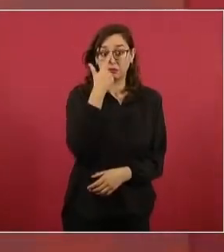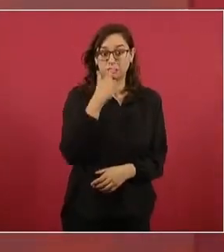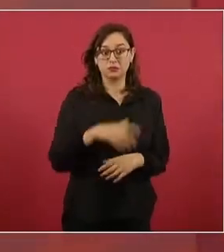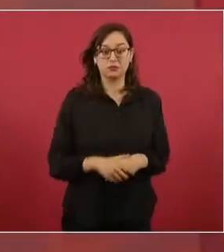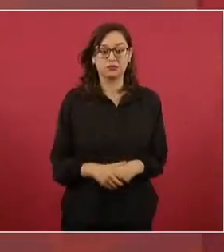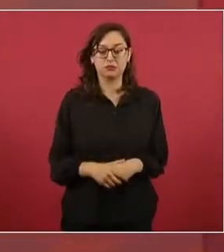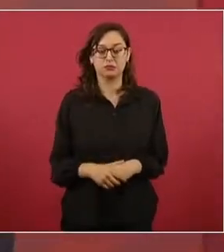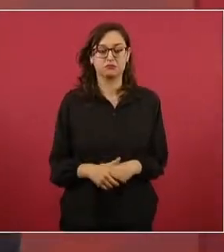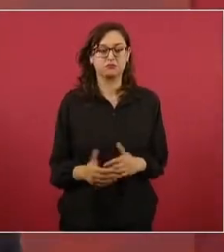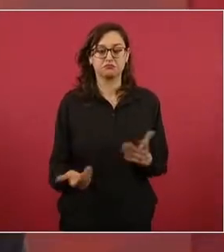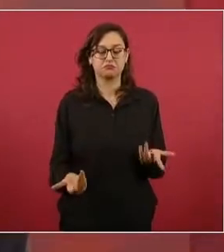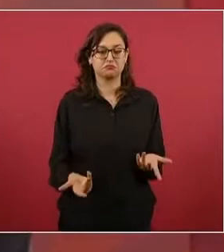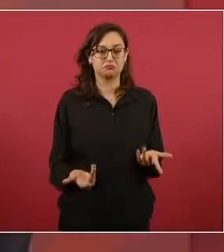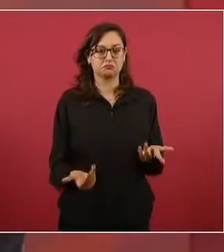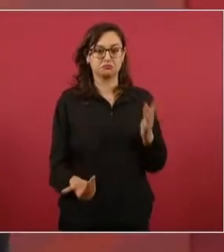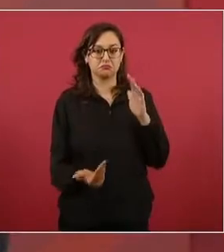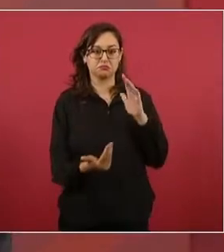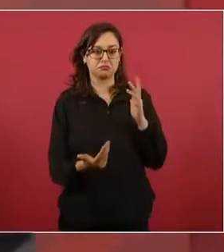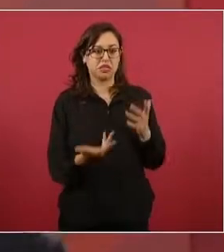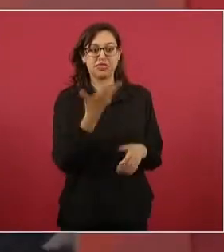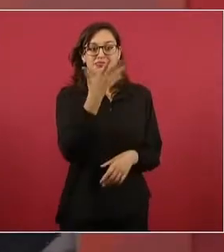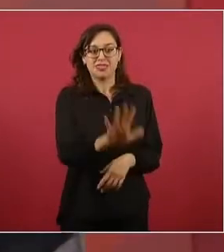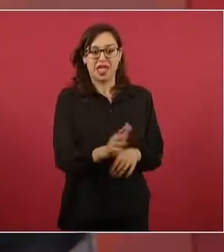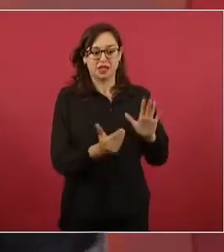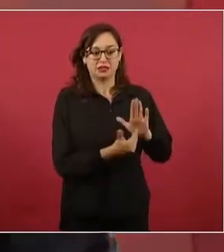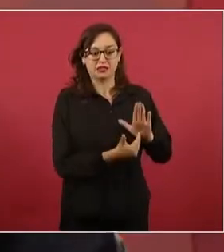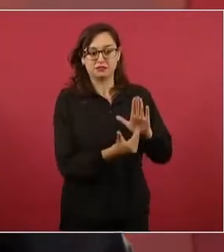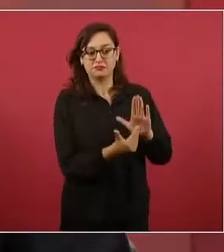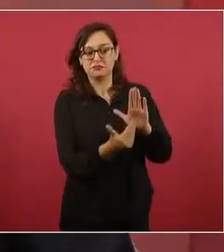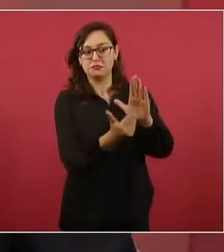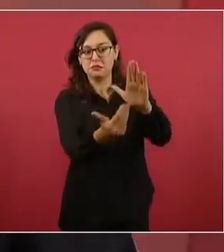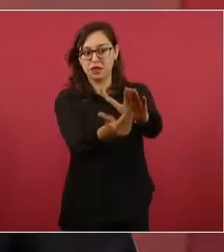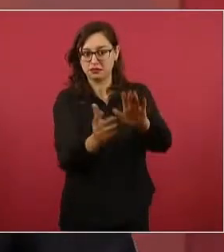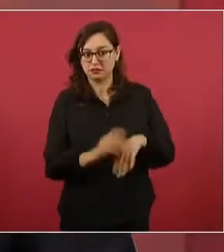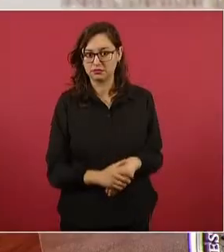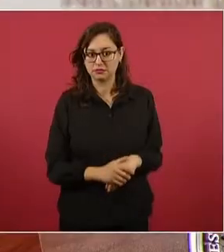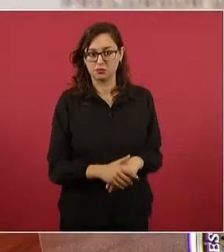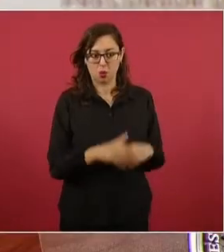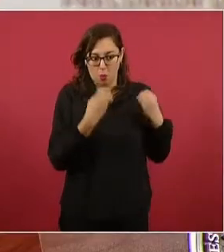están ocupadas 3 de 10 mesas.